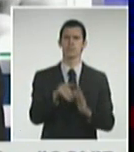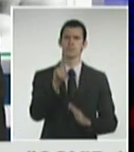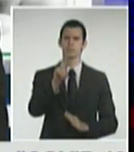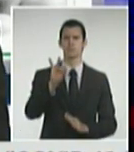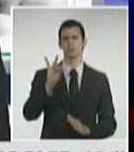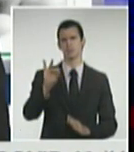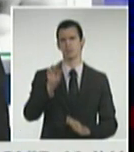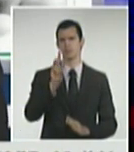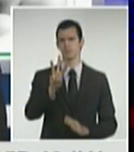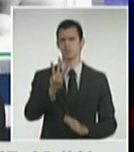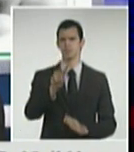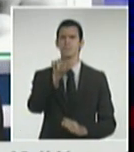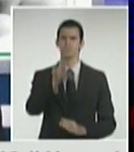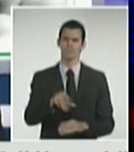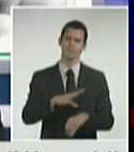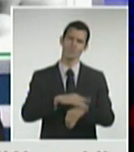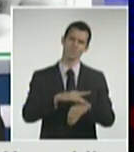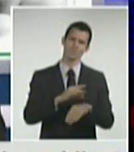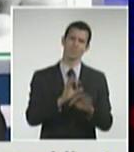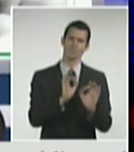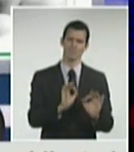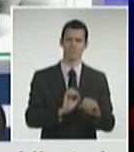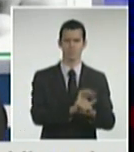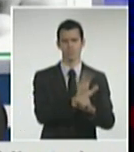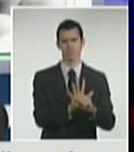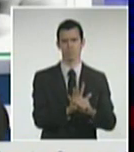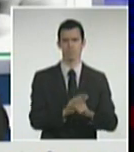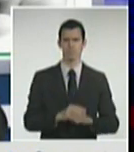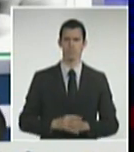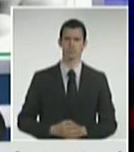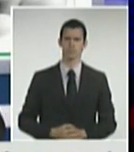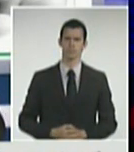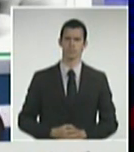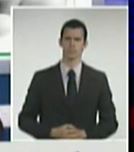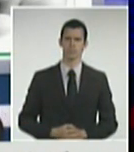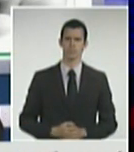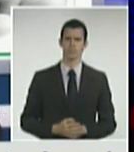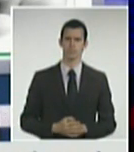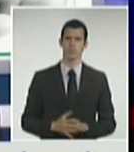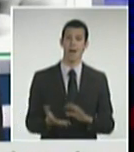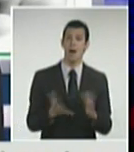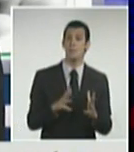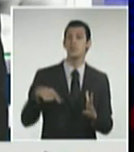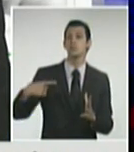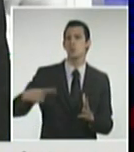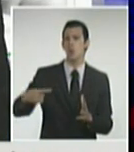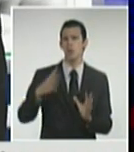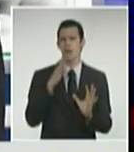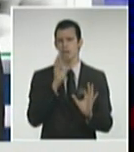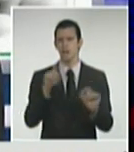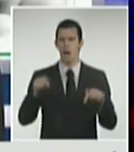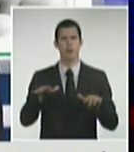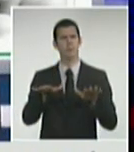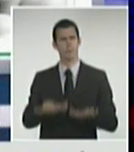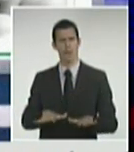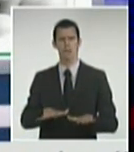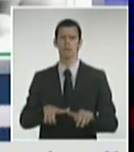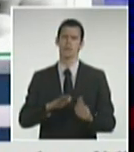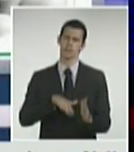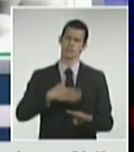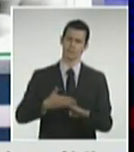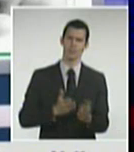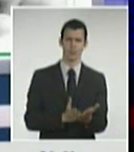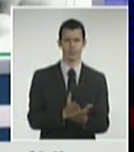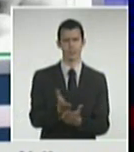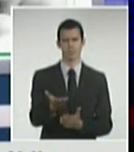5.173 pacientes confirmados por día. Vamos a hacer un alto en esta conferencia de prensa